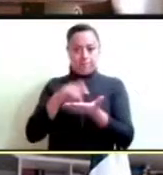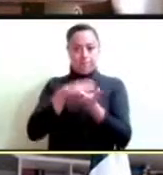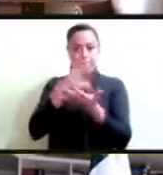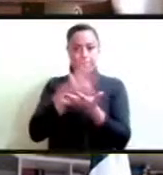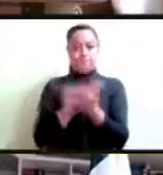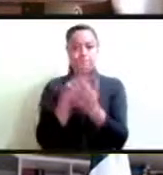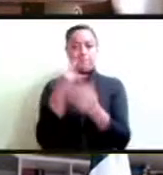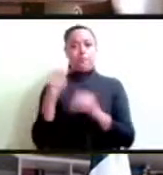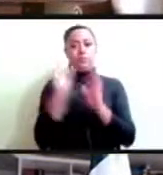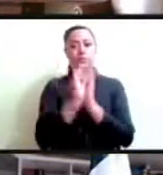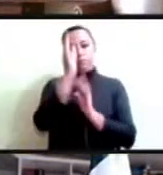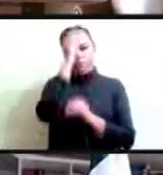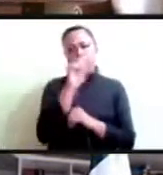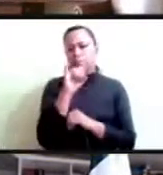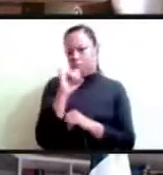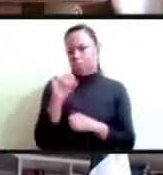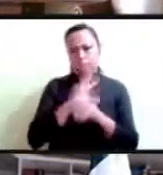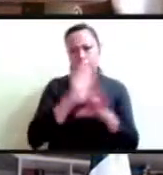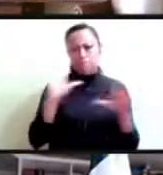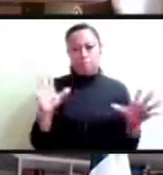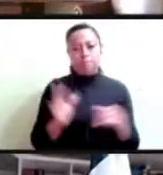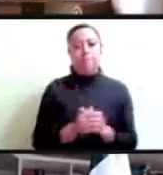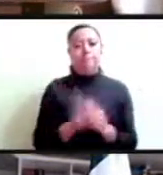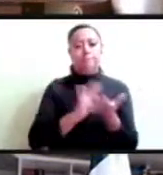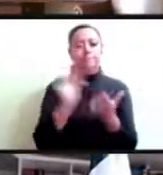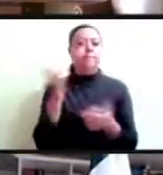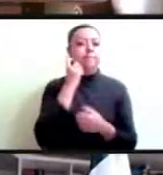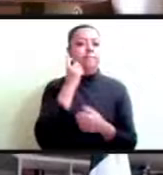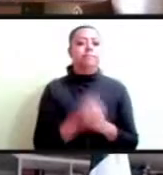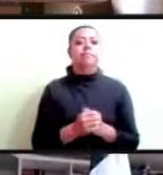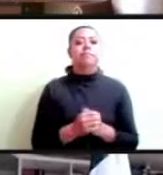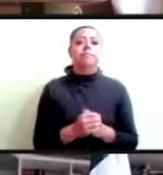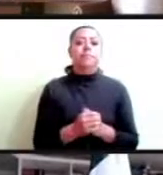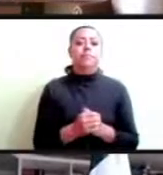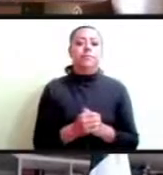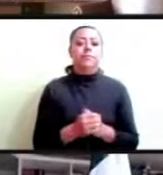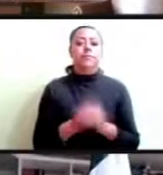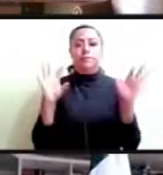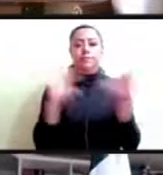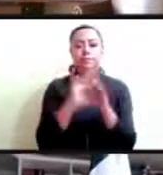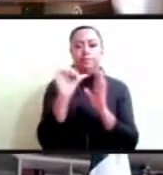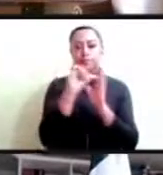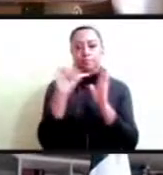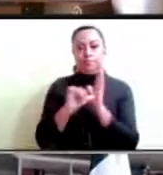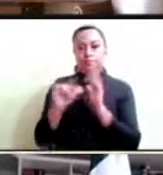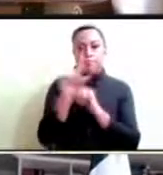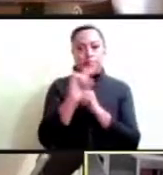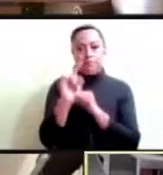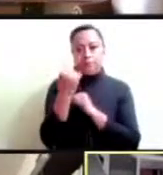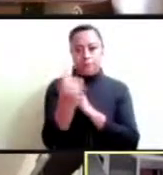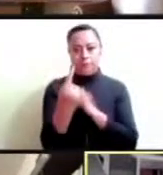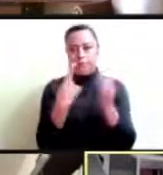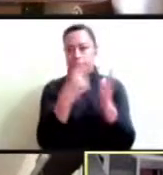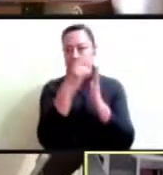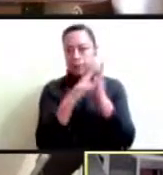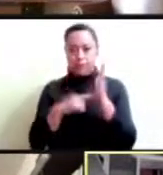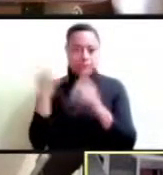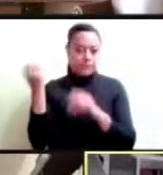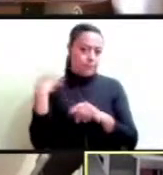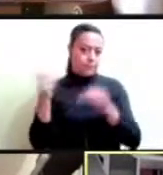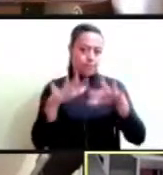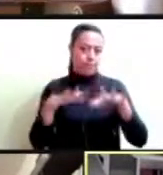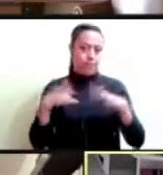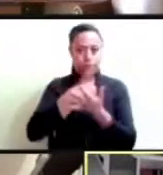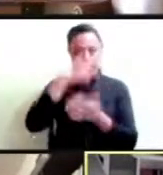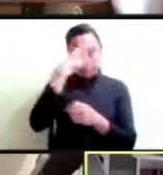por supuesto que sí. Gracias, diputado. En términos de lo dispuesto por el artículo 101 del reglamento del Congreso de la Ciudad de México, consulte a la Secretaría